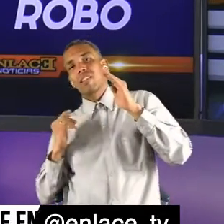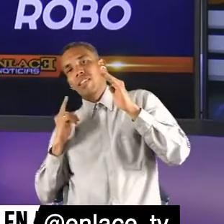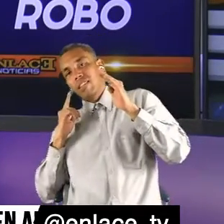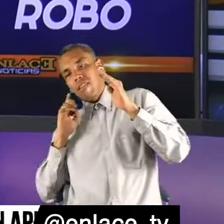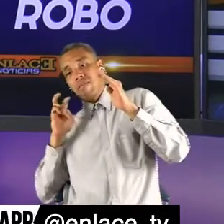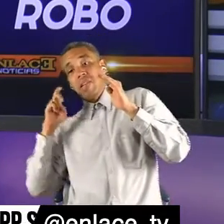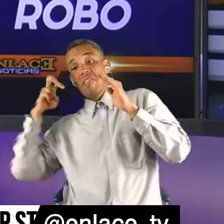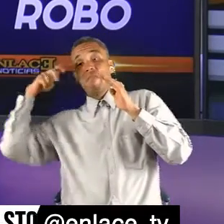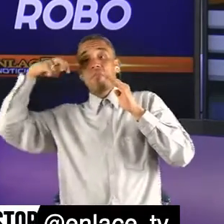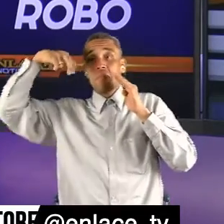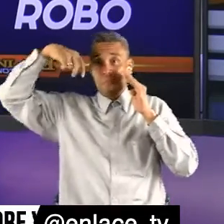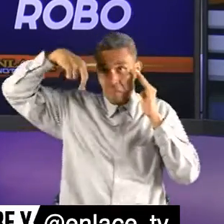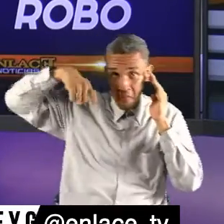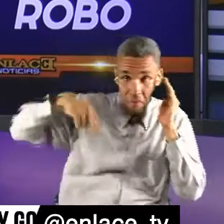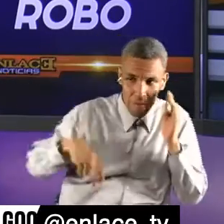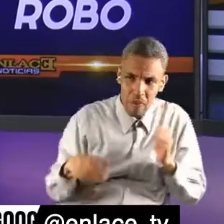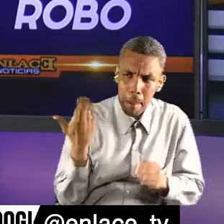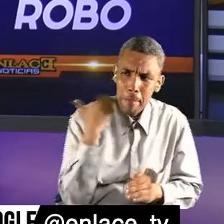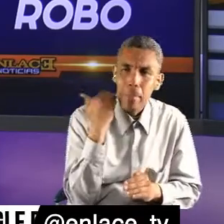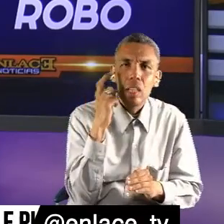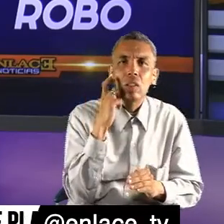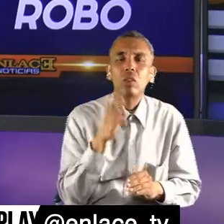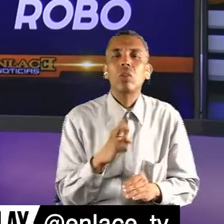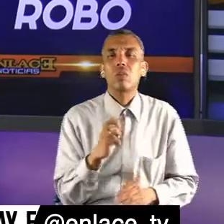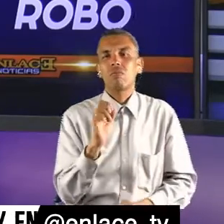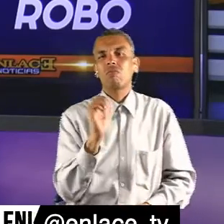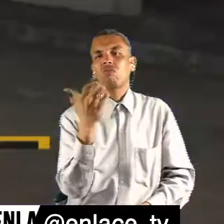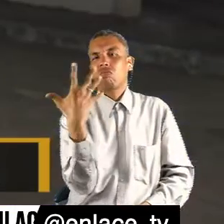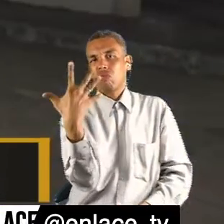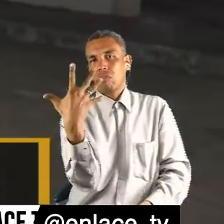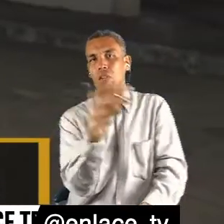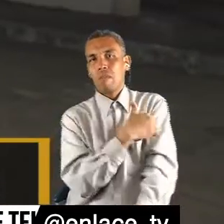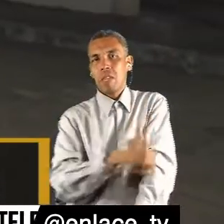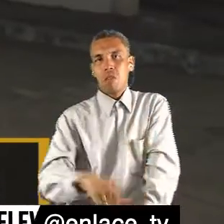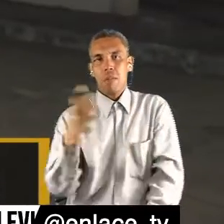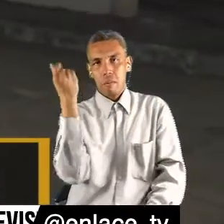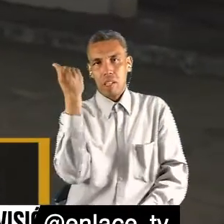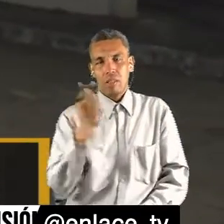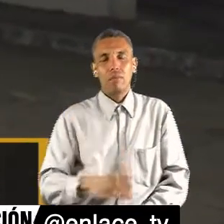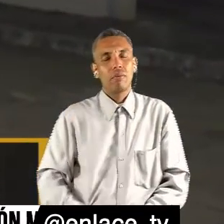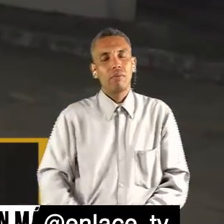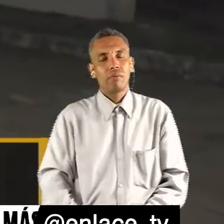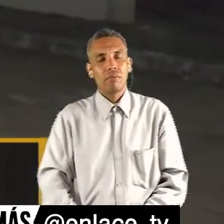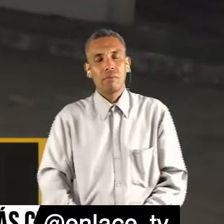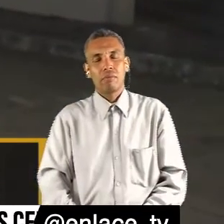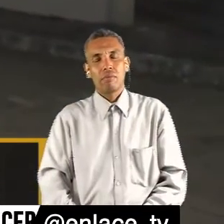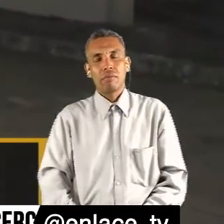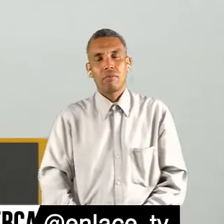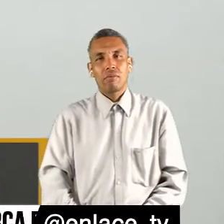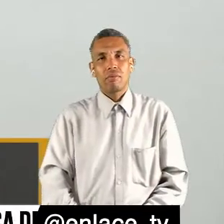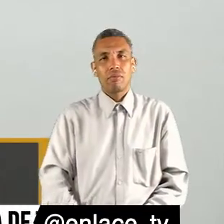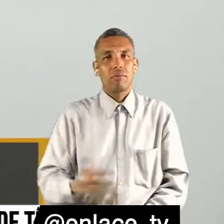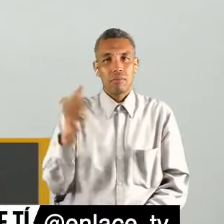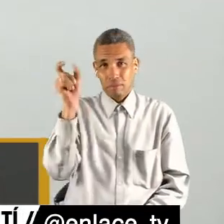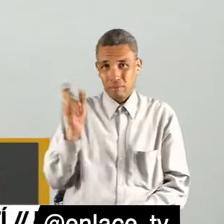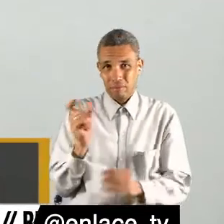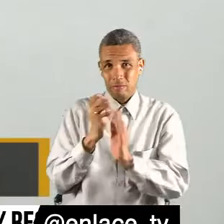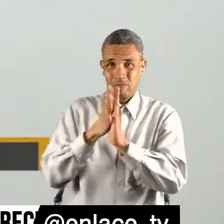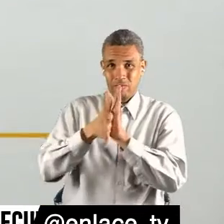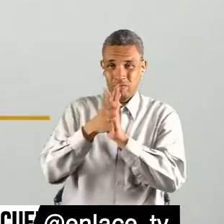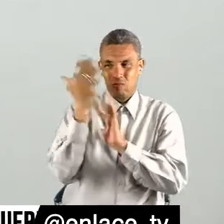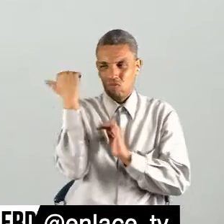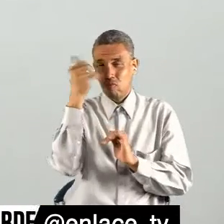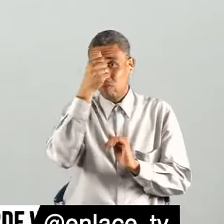Además del dinero en efectivo, se llevaron joyas. Un ciudadano del barrio Primero de Mayo denunció el robo de que fue víctima la noche del domingo